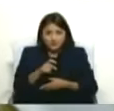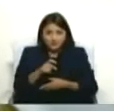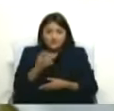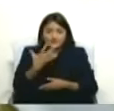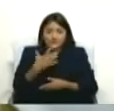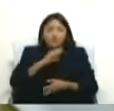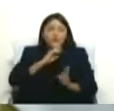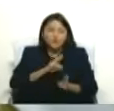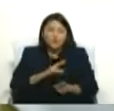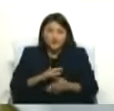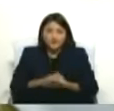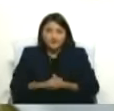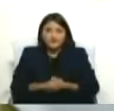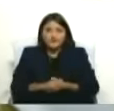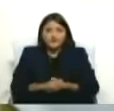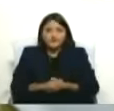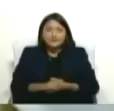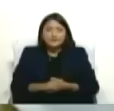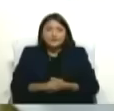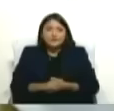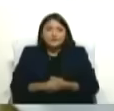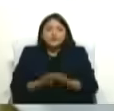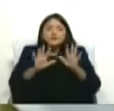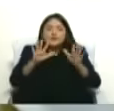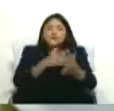participantes en esta pregunta,